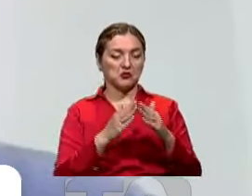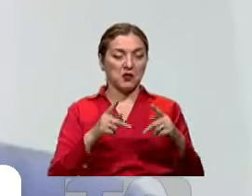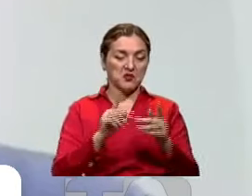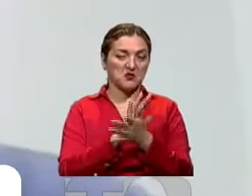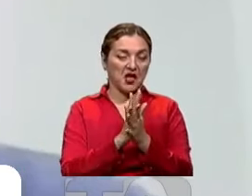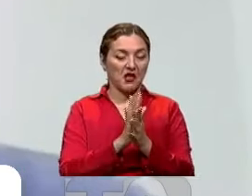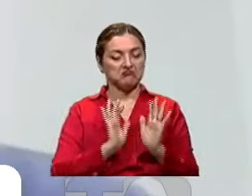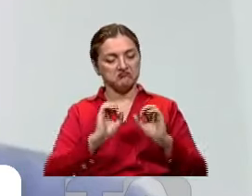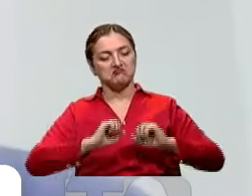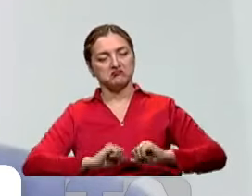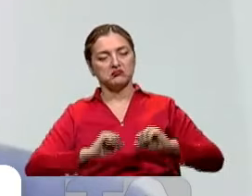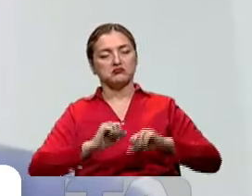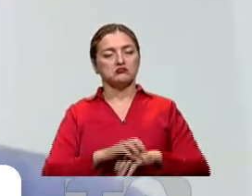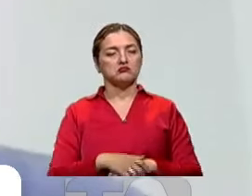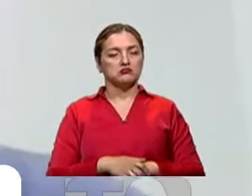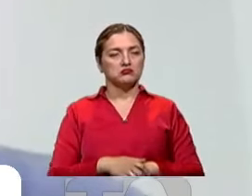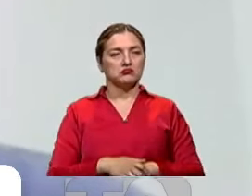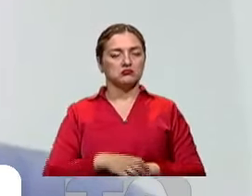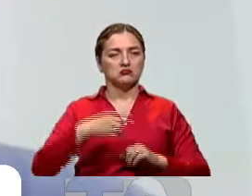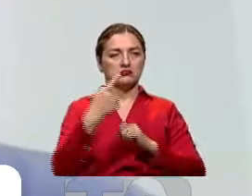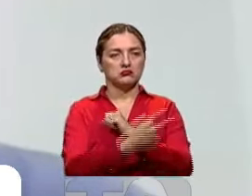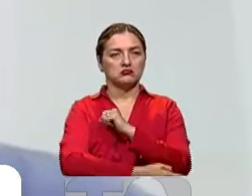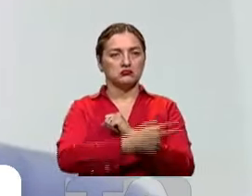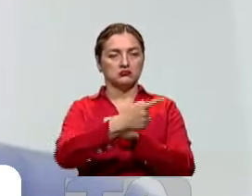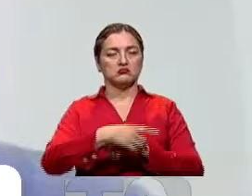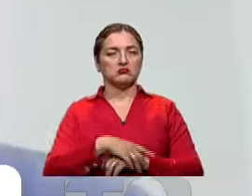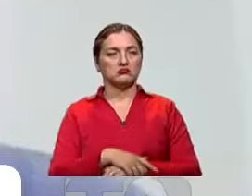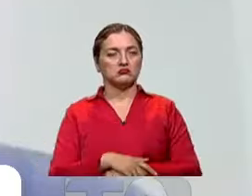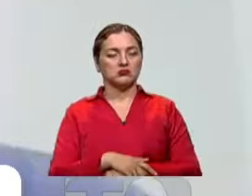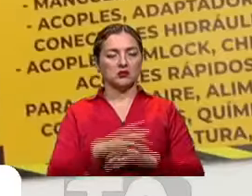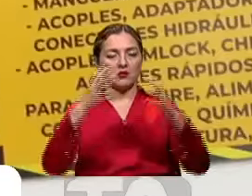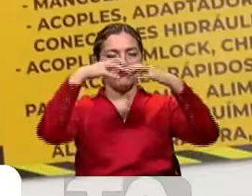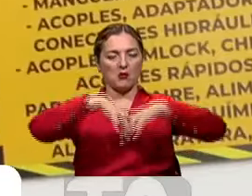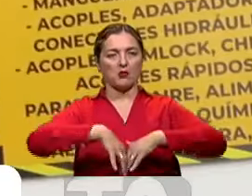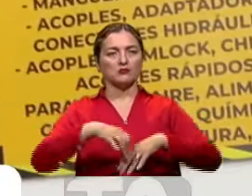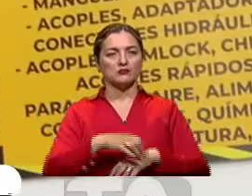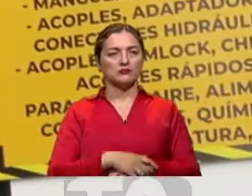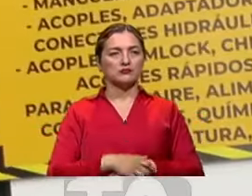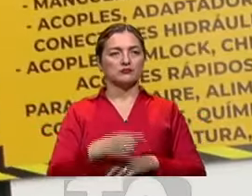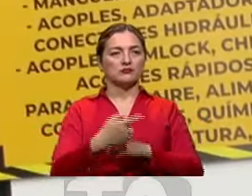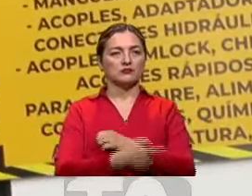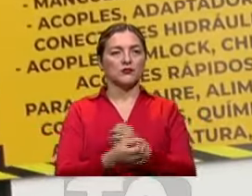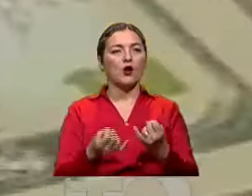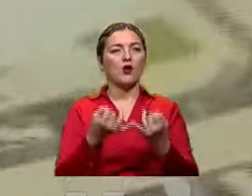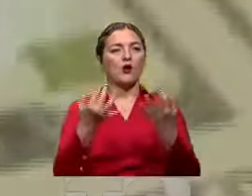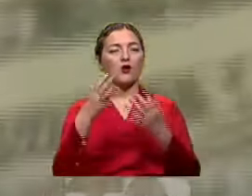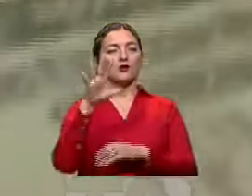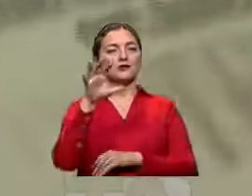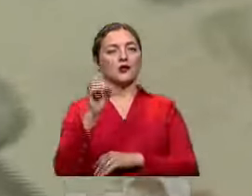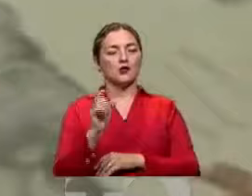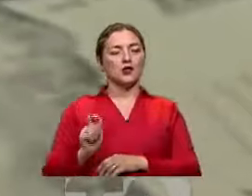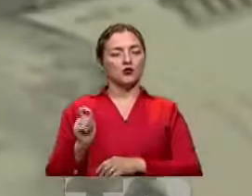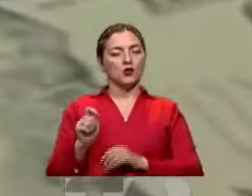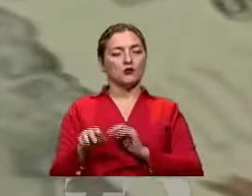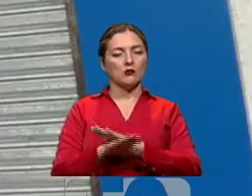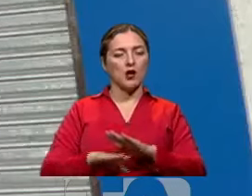evidentemente sí puede ir como sanción el derrocamiento. La sanción podría elevarse hasta 50 salarios